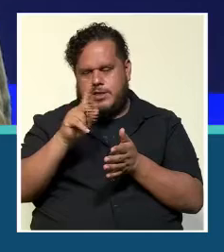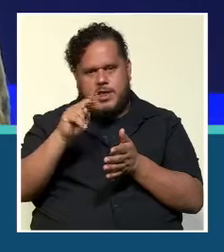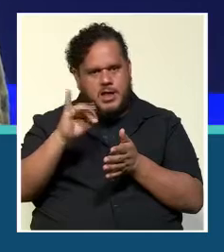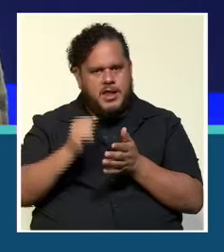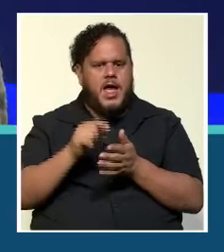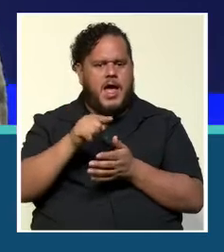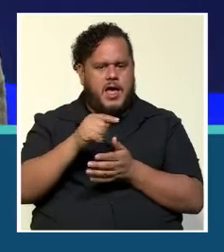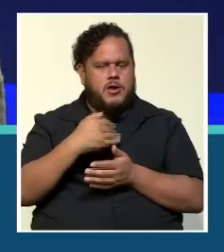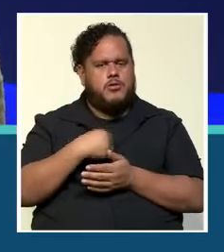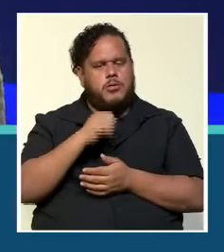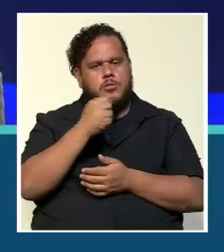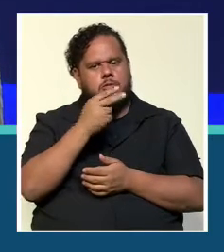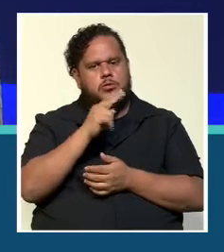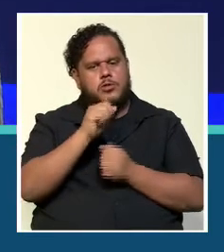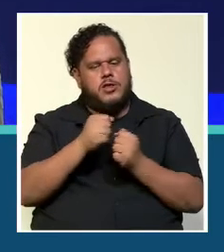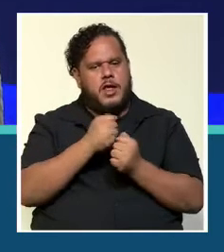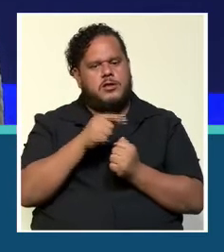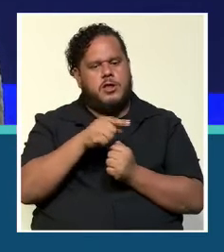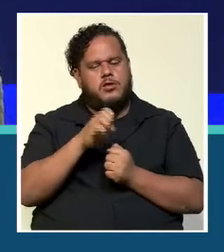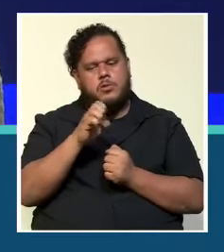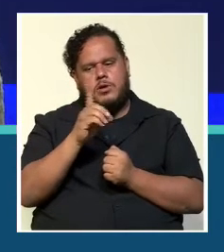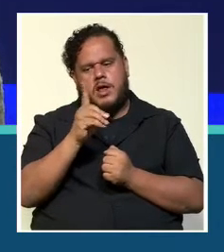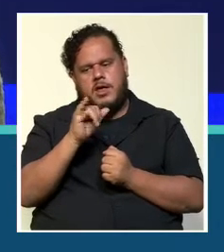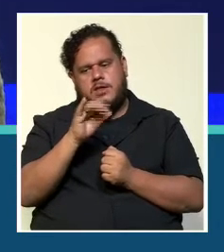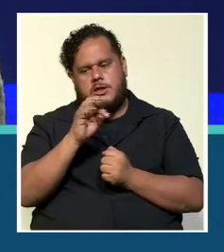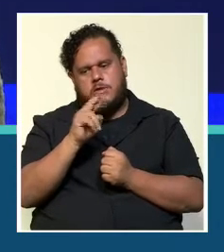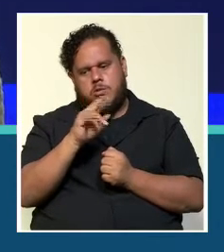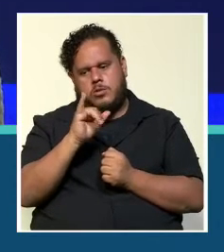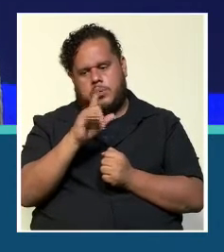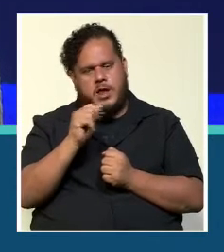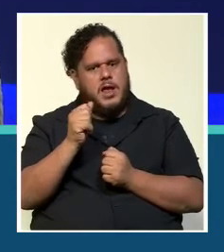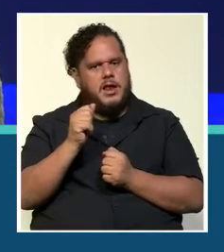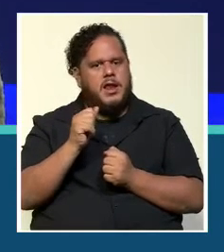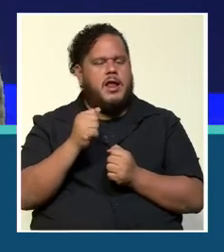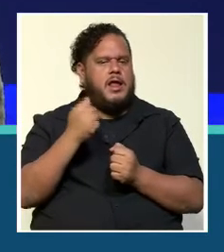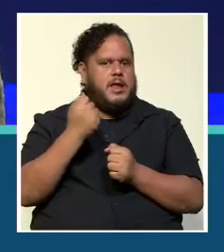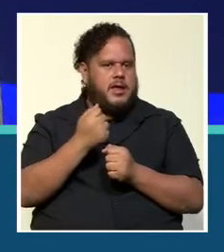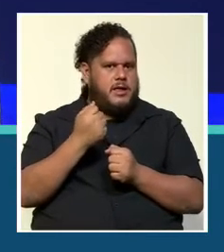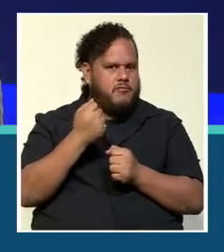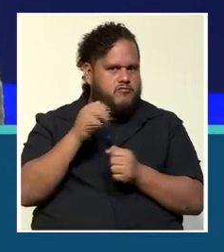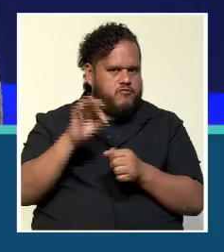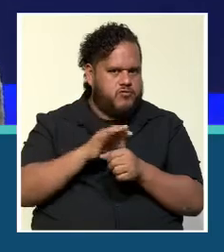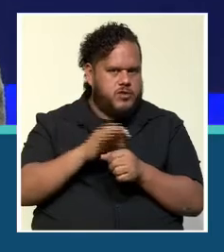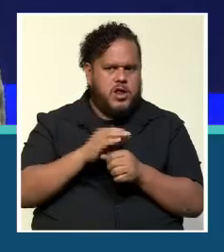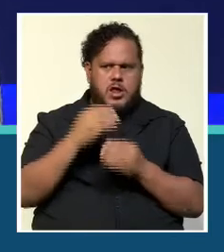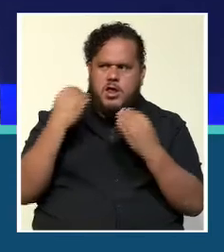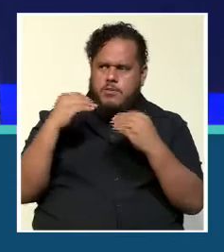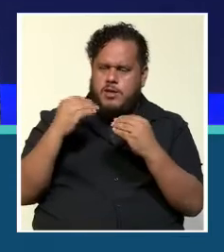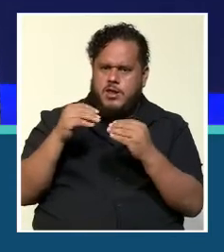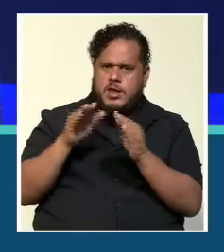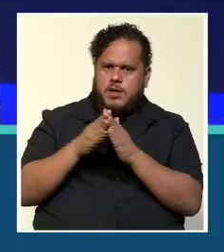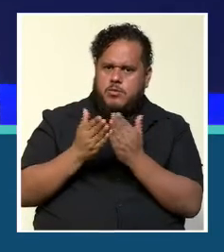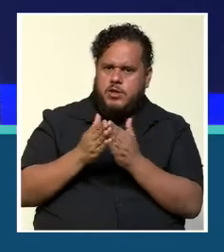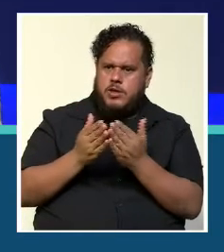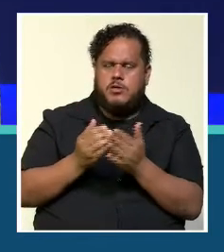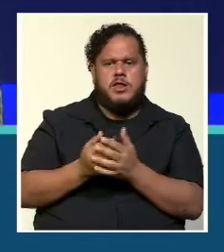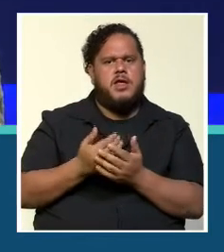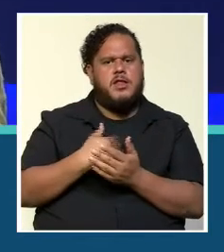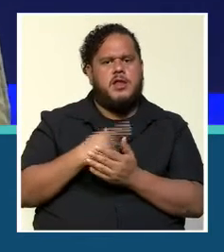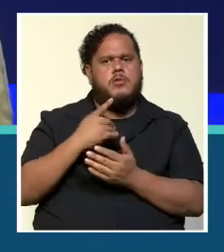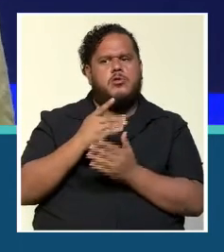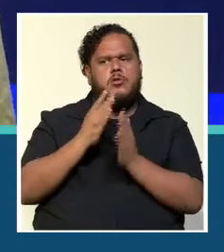durante 12 años. Ahí estuvo la editorial funcionando y vendíamos libros y de hecho tuvimos una librería